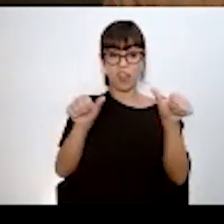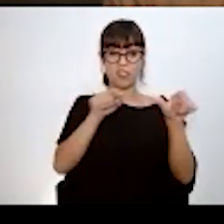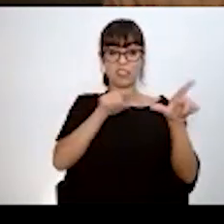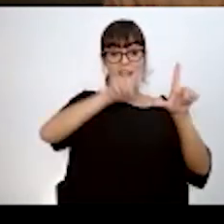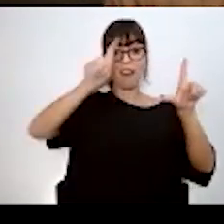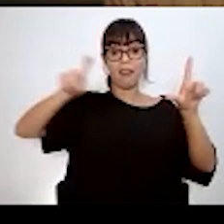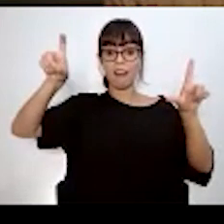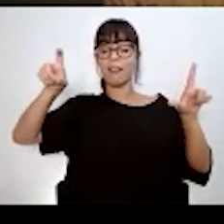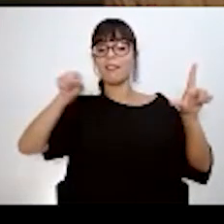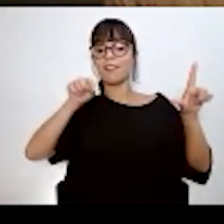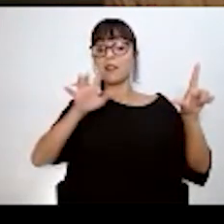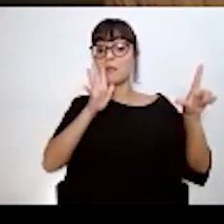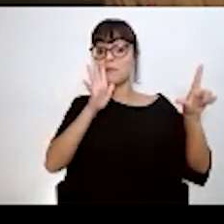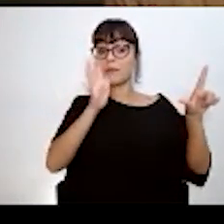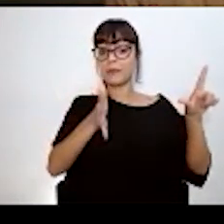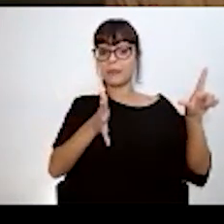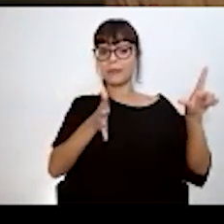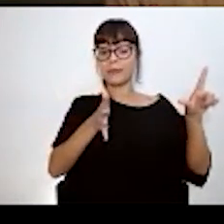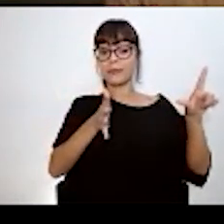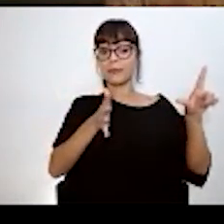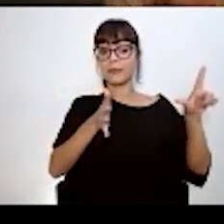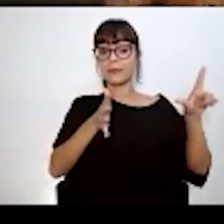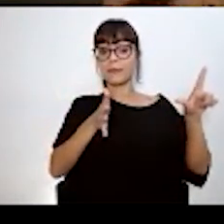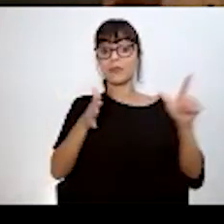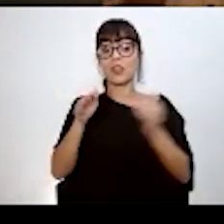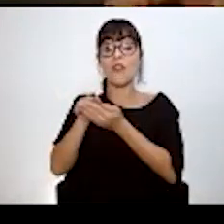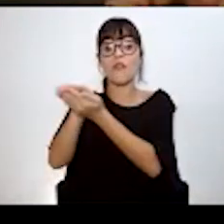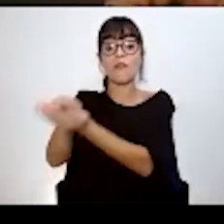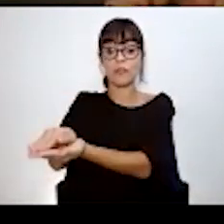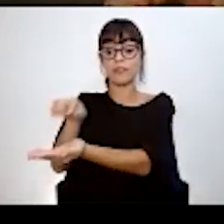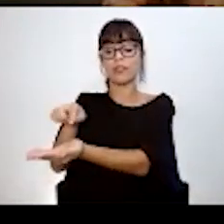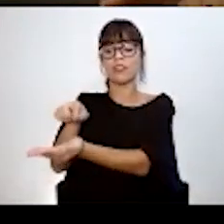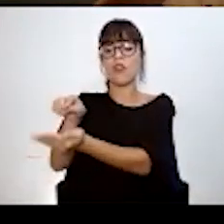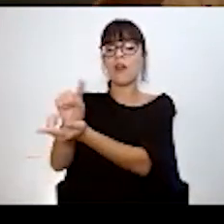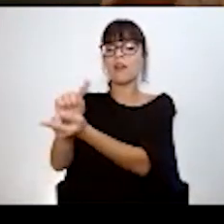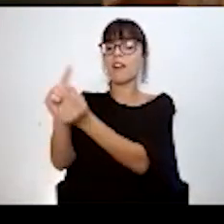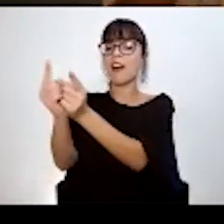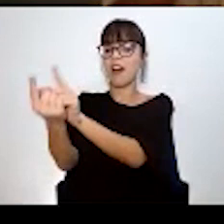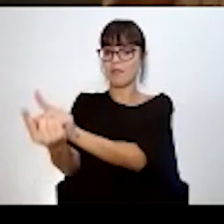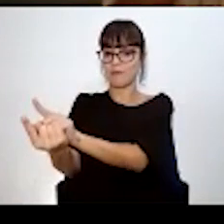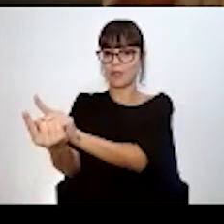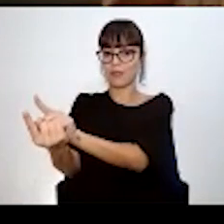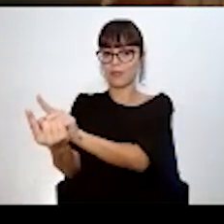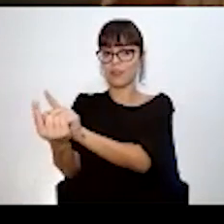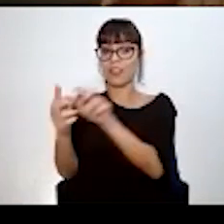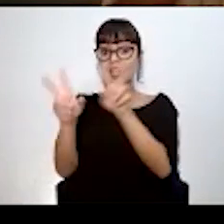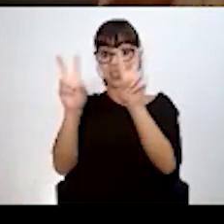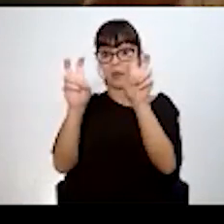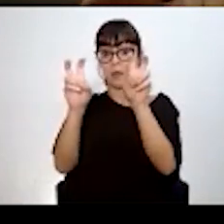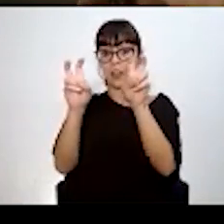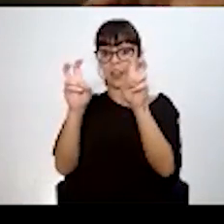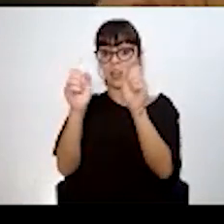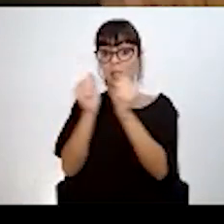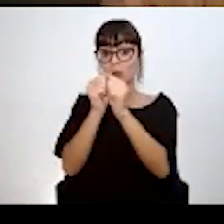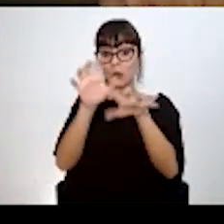de los cambios que se observan en los comportamientos funerarios. Y justo el mundo de los túmulos, de las grandes necrópolis tumulares, como Arteara,